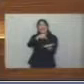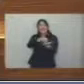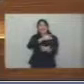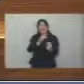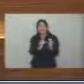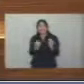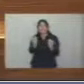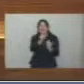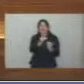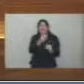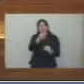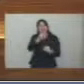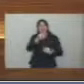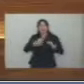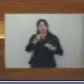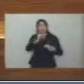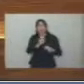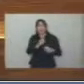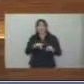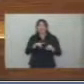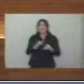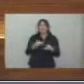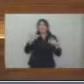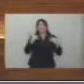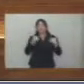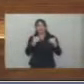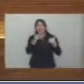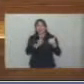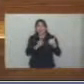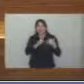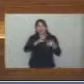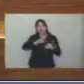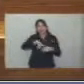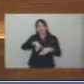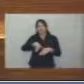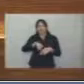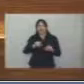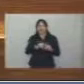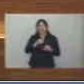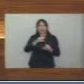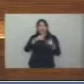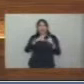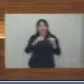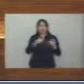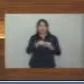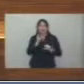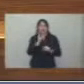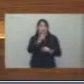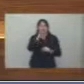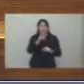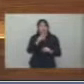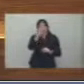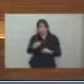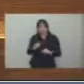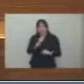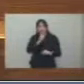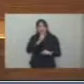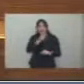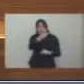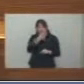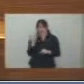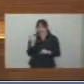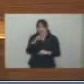injusto, que no era coherente, que no era responsable que Asturias se la penalizara. Y que la portavoz que bajó a decir eso hace